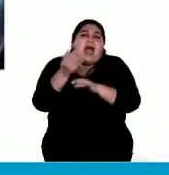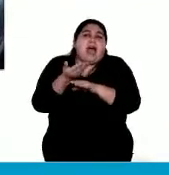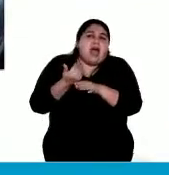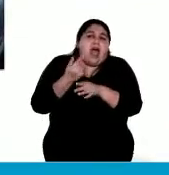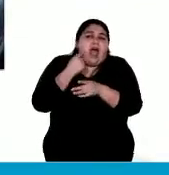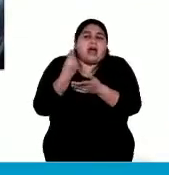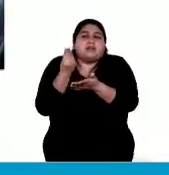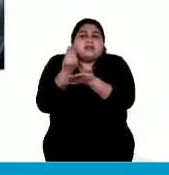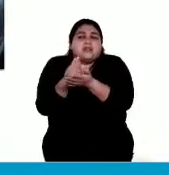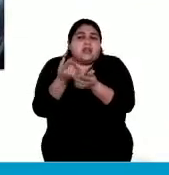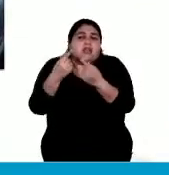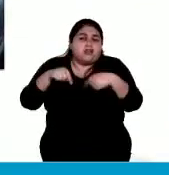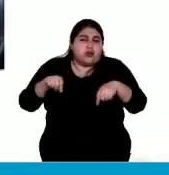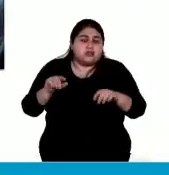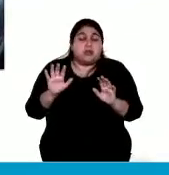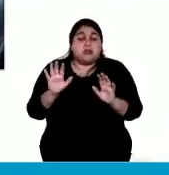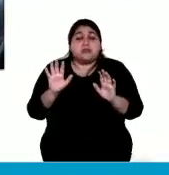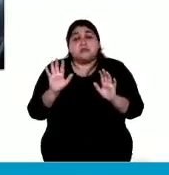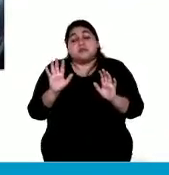poco tiempo